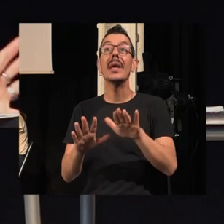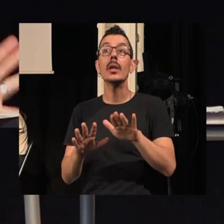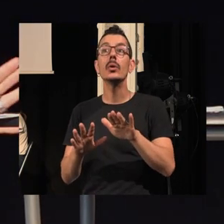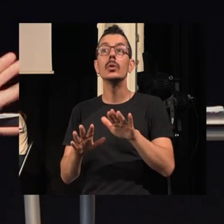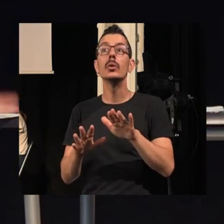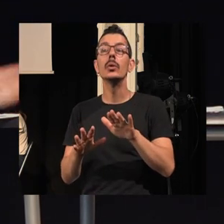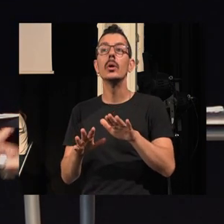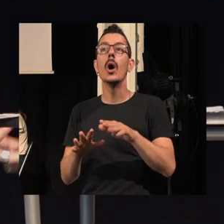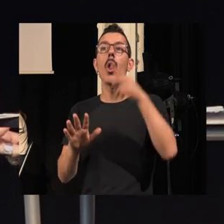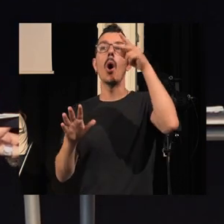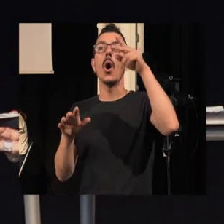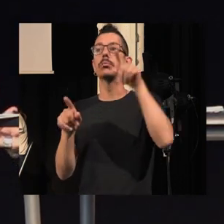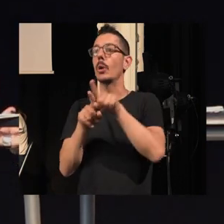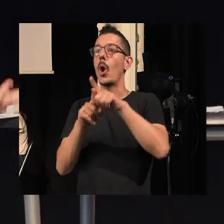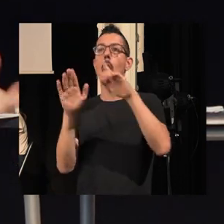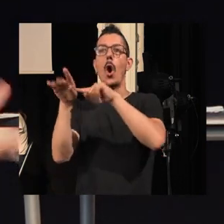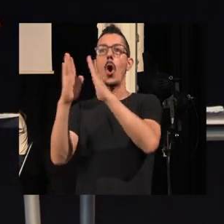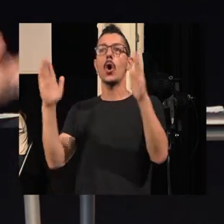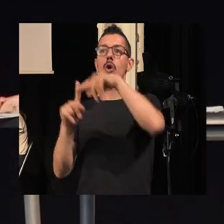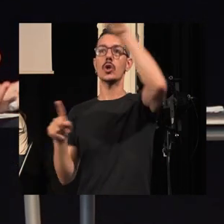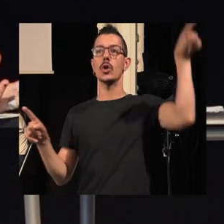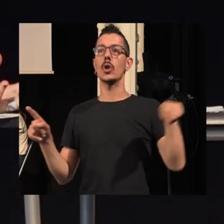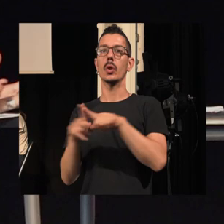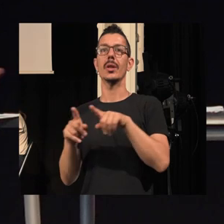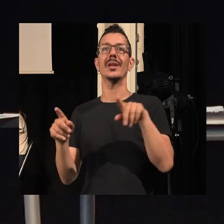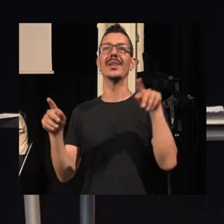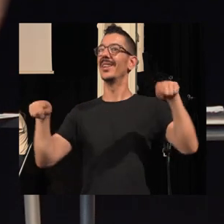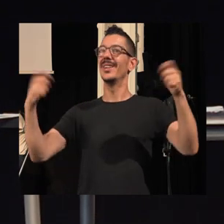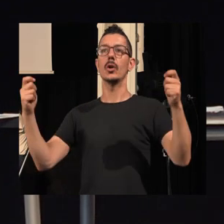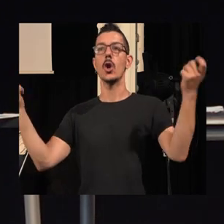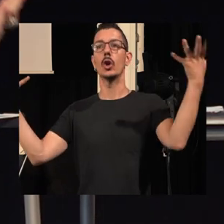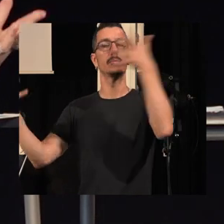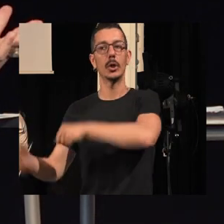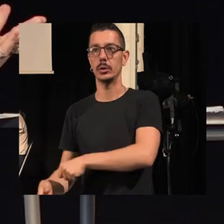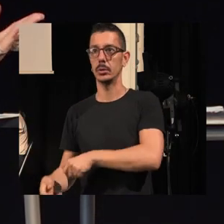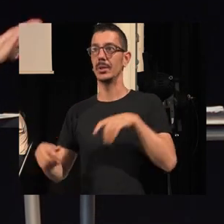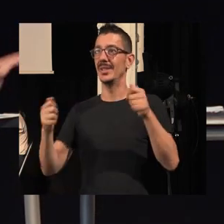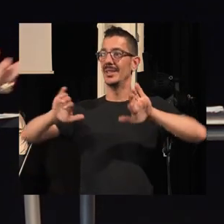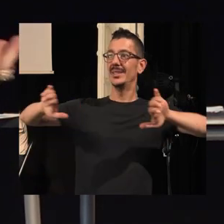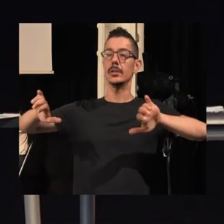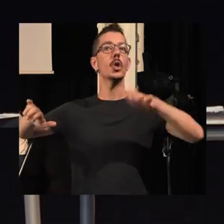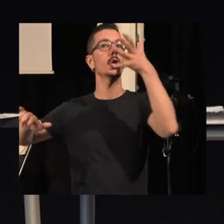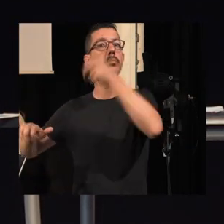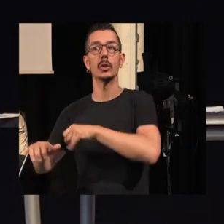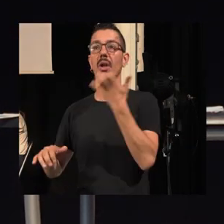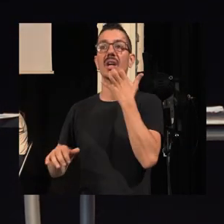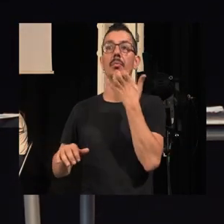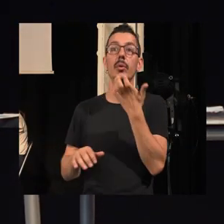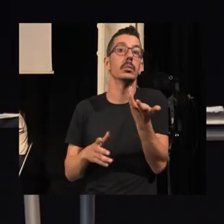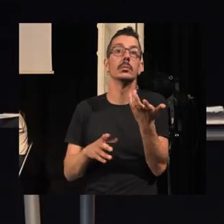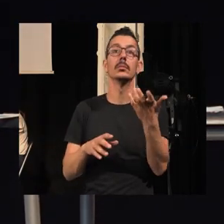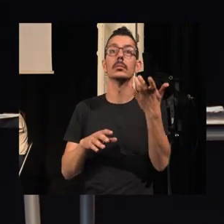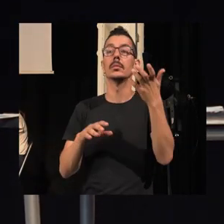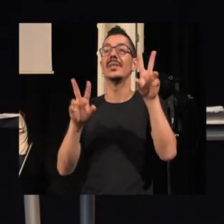al orden instaurado. Leas el matrimonio. O sea, se hace una ley del matrimonio sin cuestionar los efectos de esa ley, sin cuestionar qué significa el